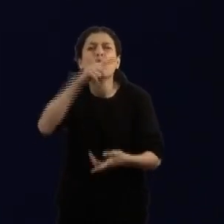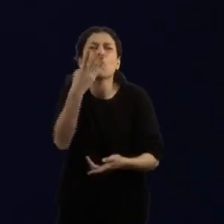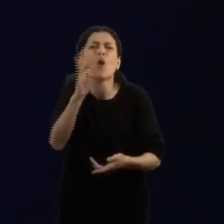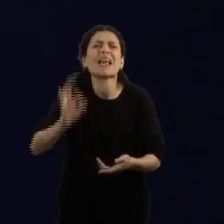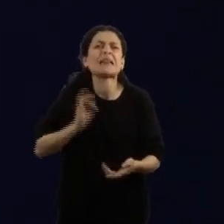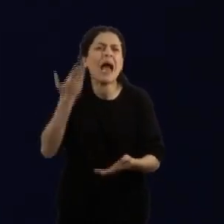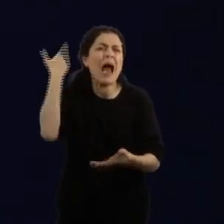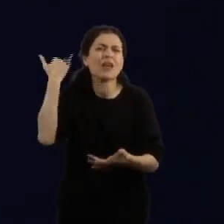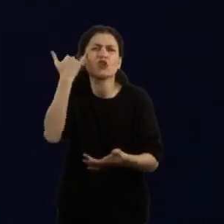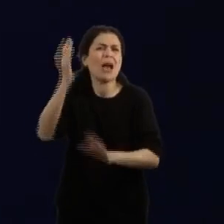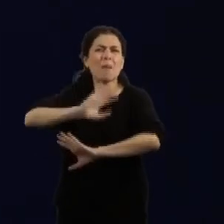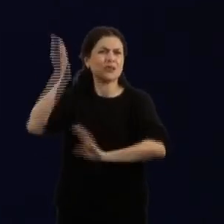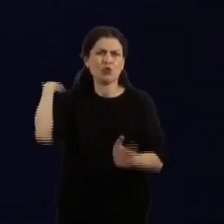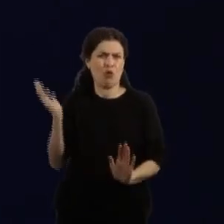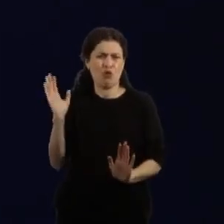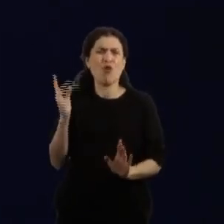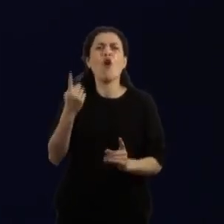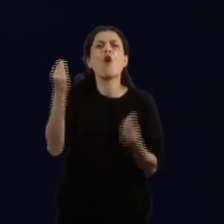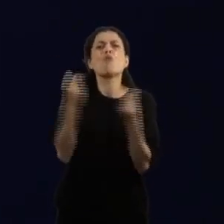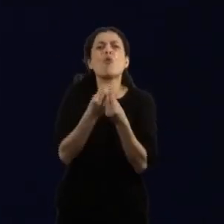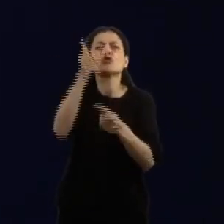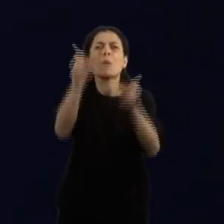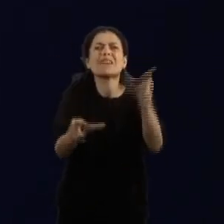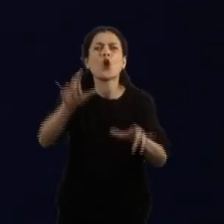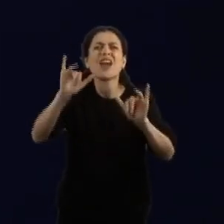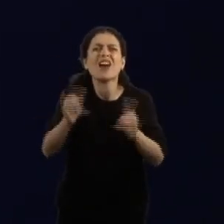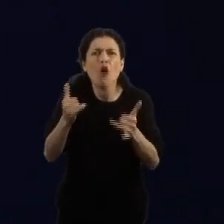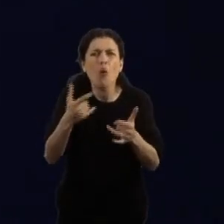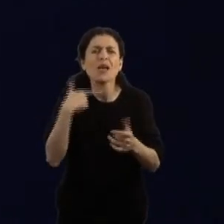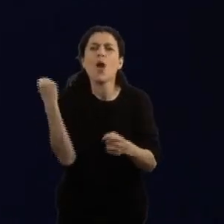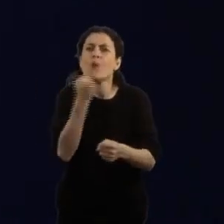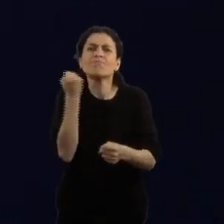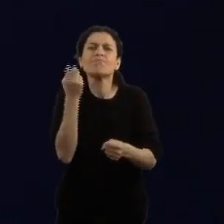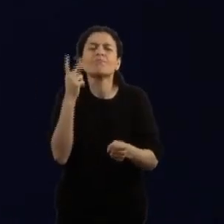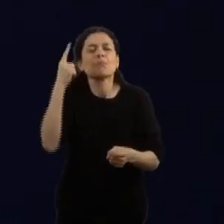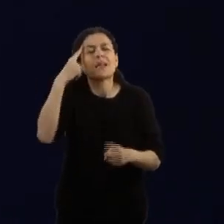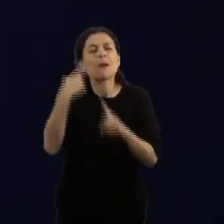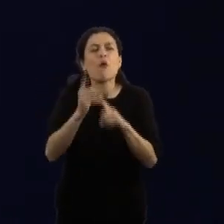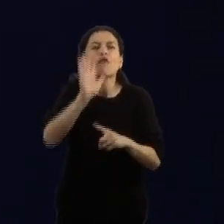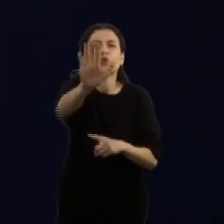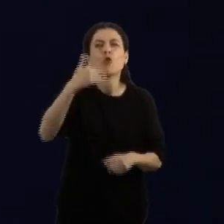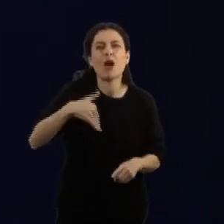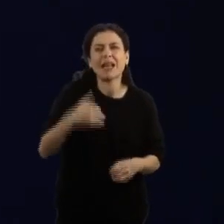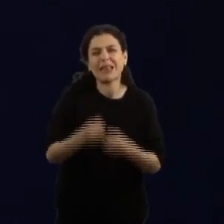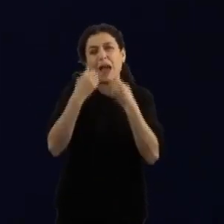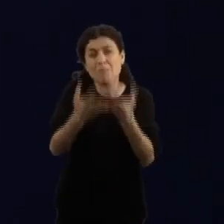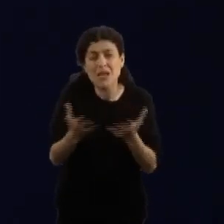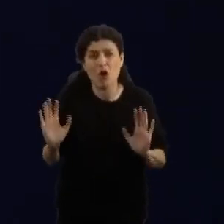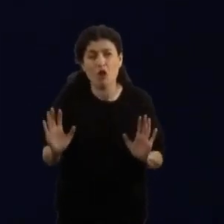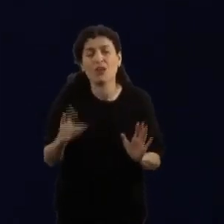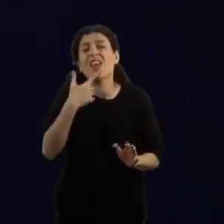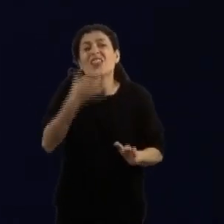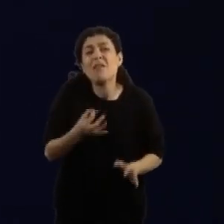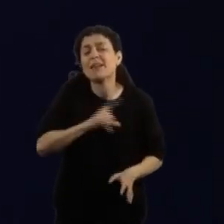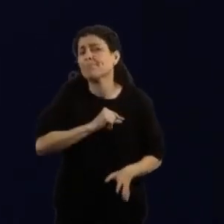jóvenes y a mucha gente con muchas ganas de hacer este país grande. Así que pena, te repito, por